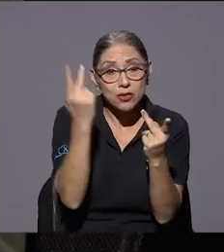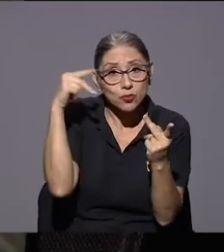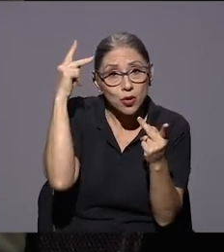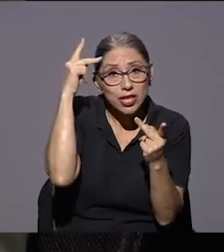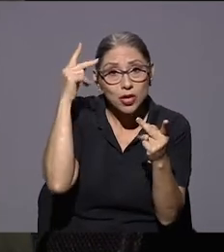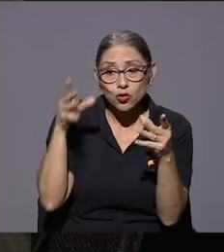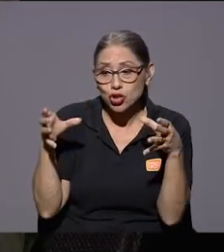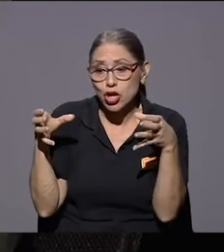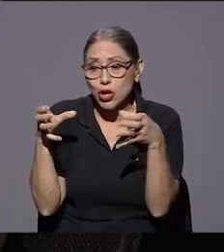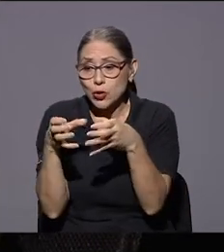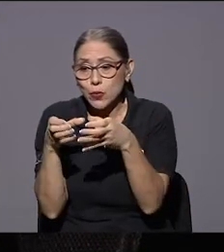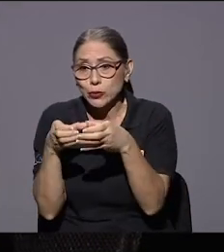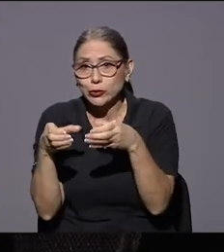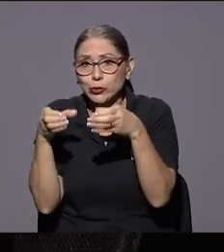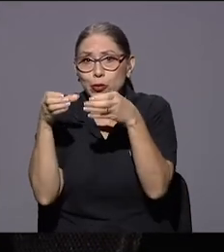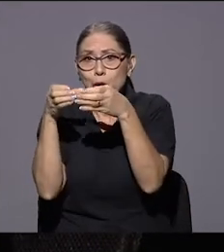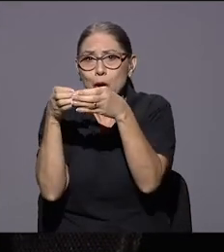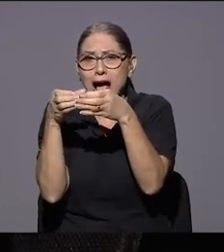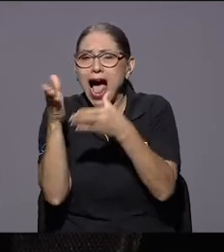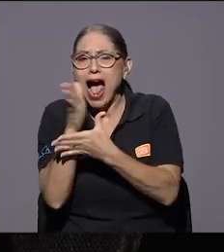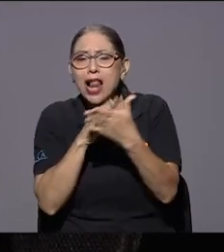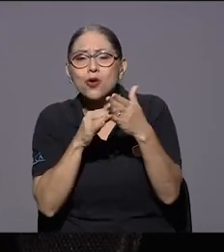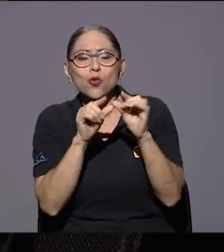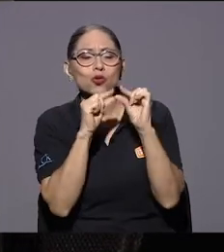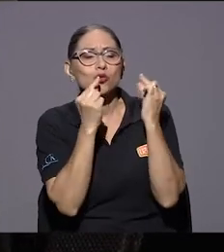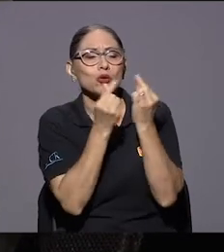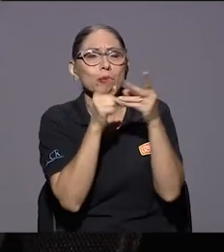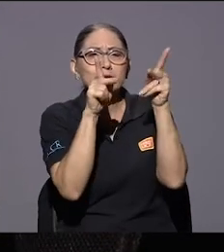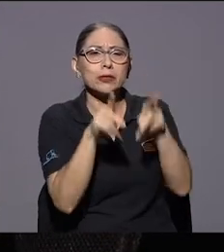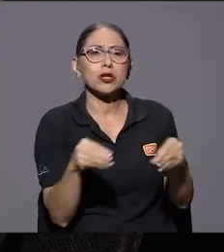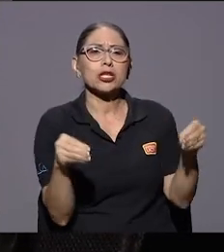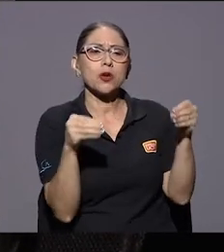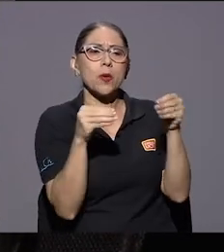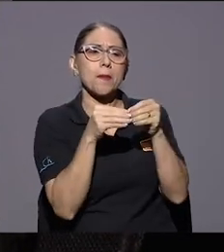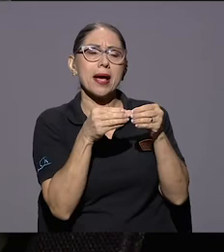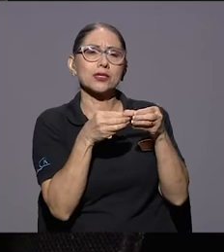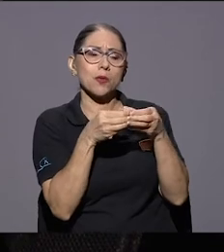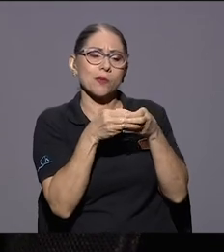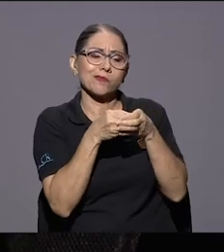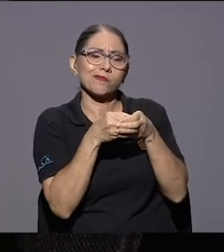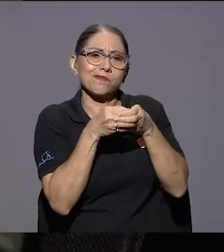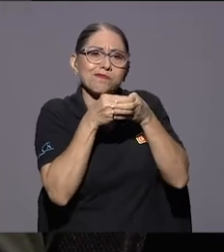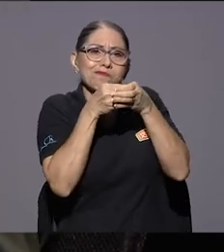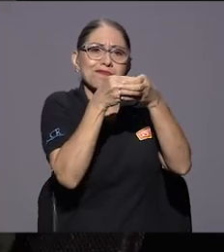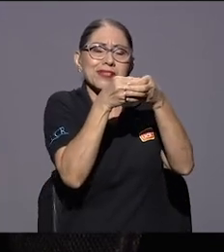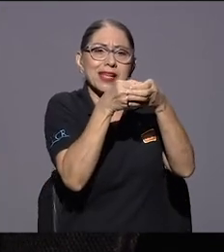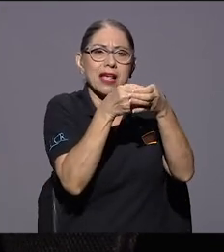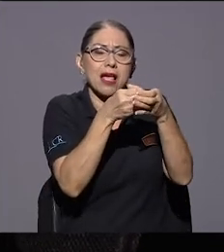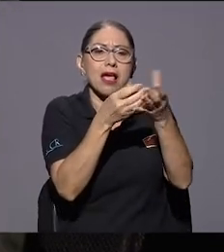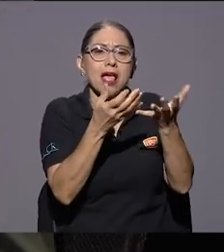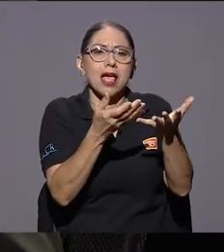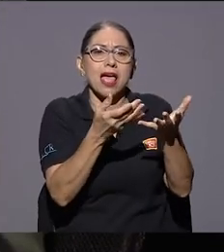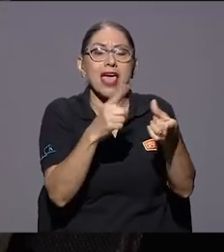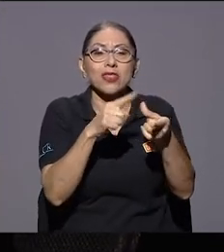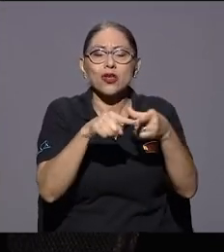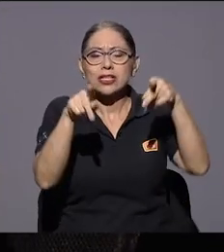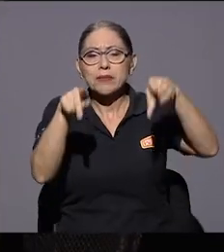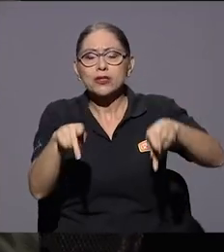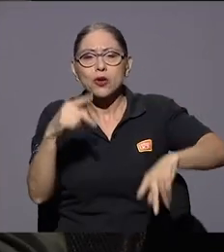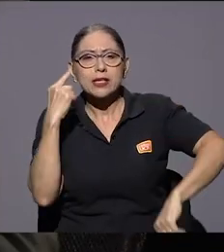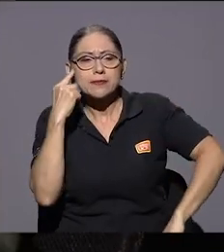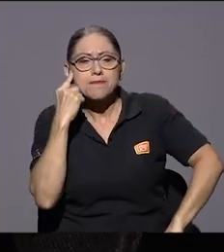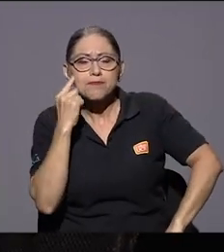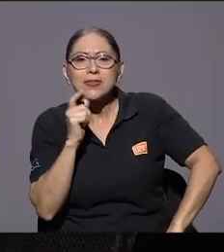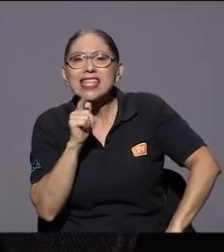élites respecto de las ciudadanas y ciudadanos que usted finalmente, ¿verdad? Lo que están haciendo es una especie de cálculo, ¿sí?